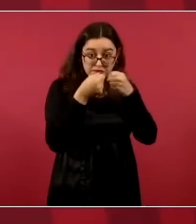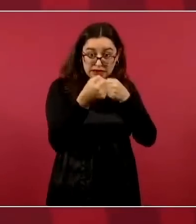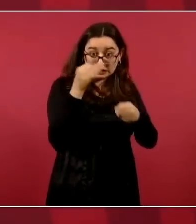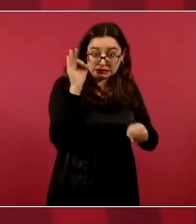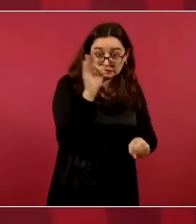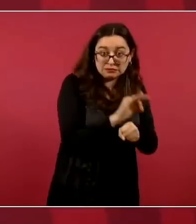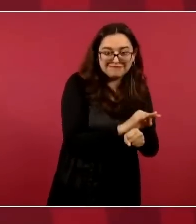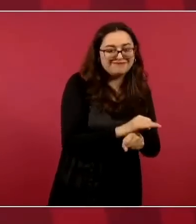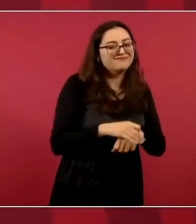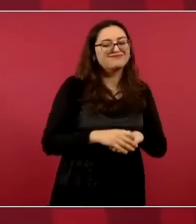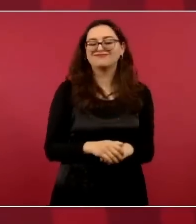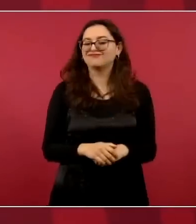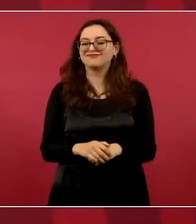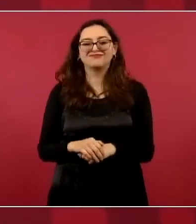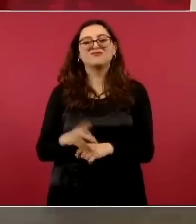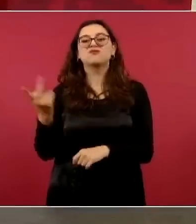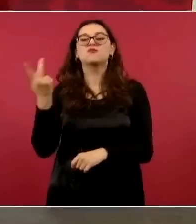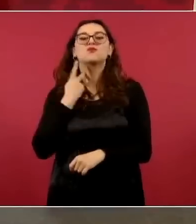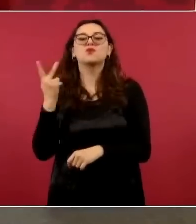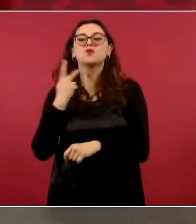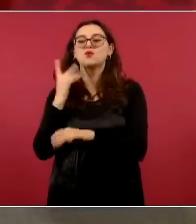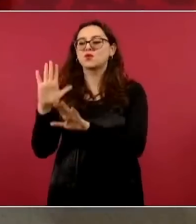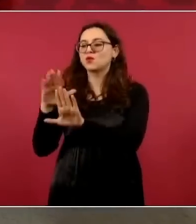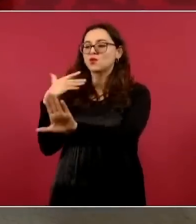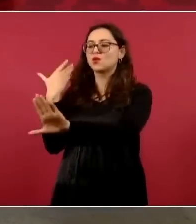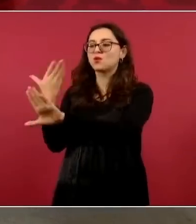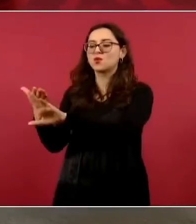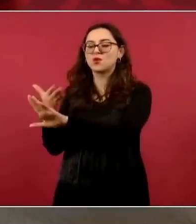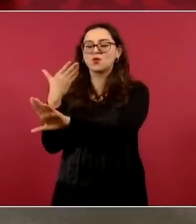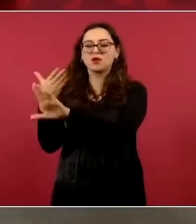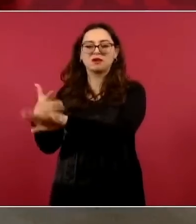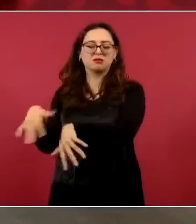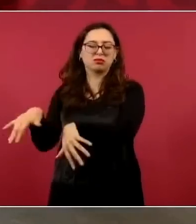politiquero, porque la política es